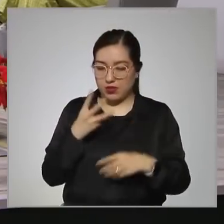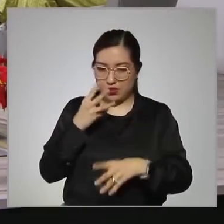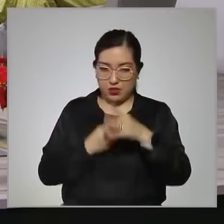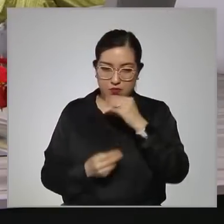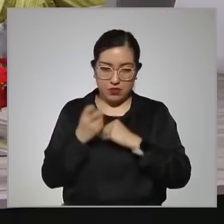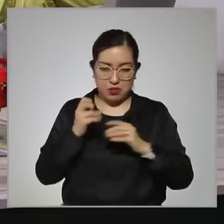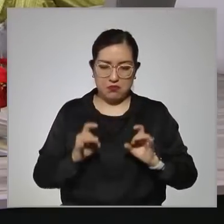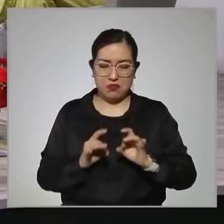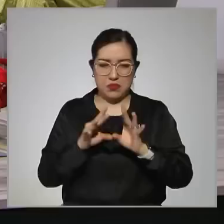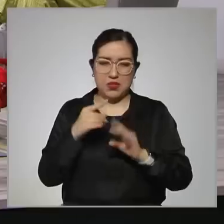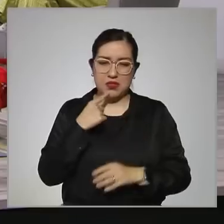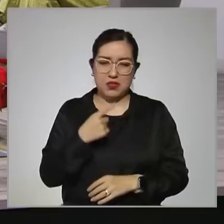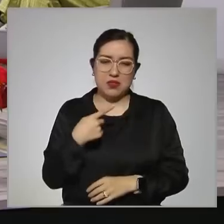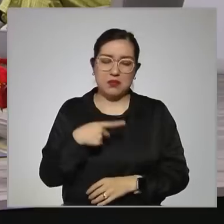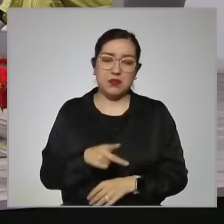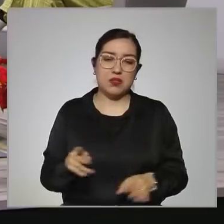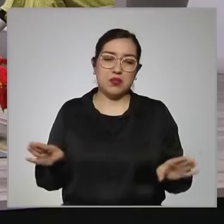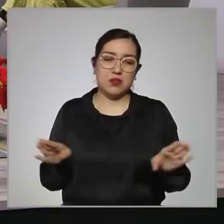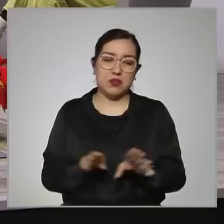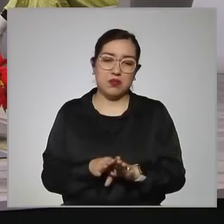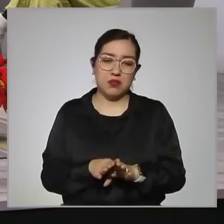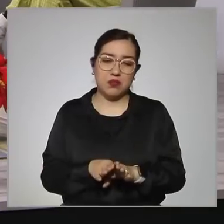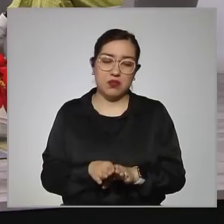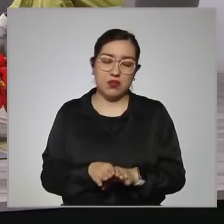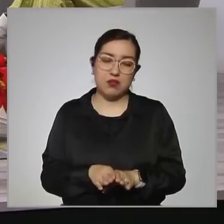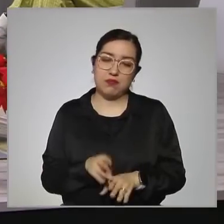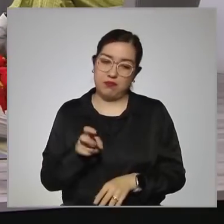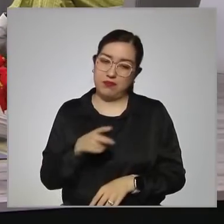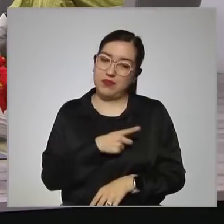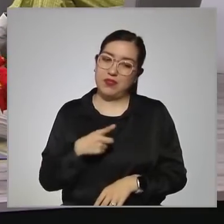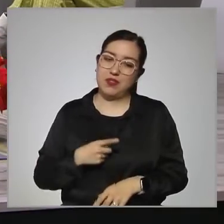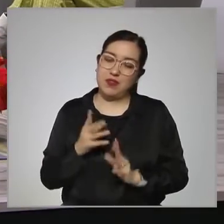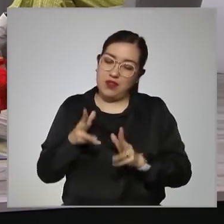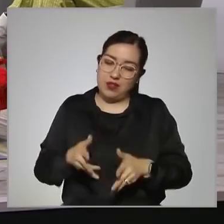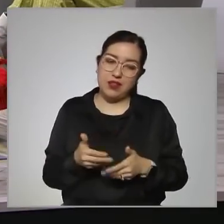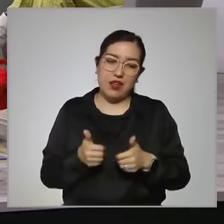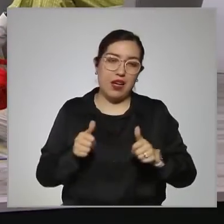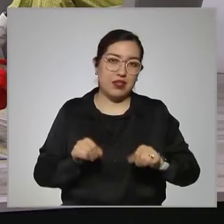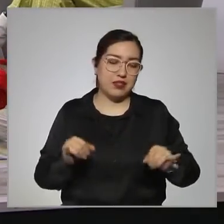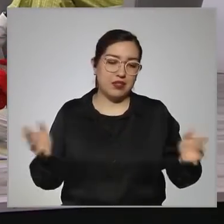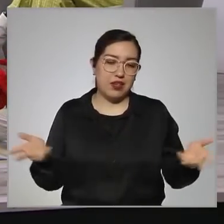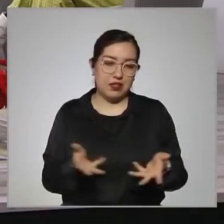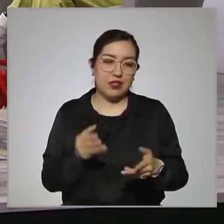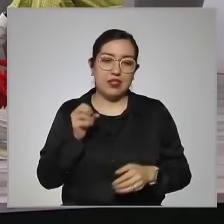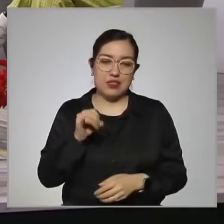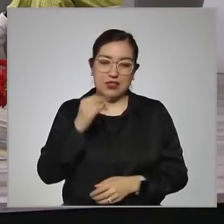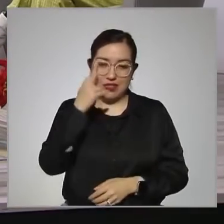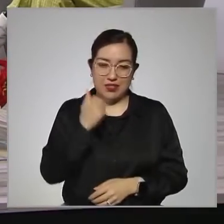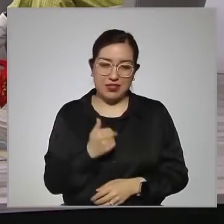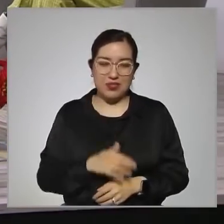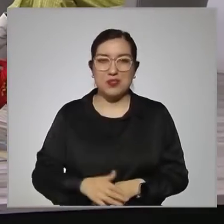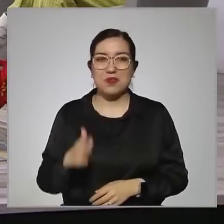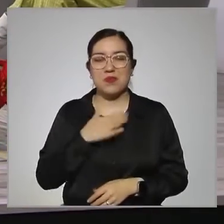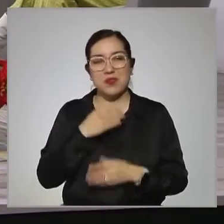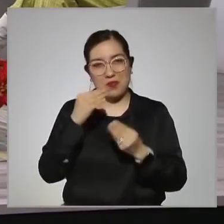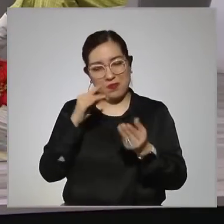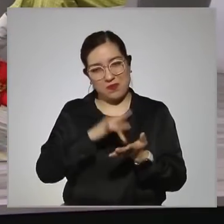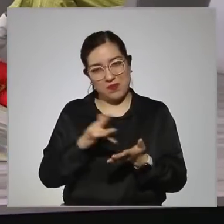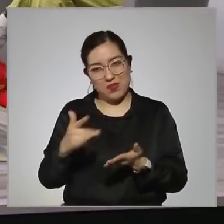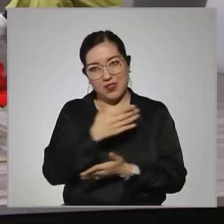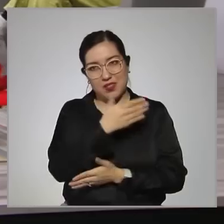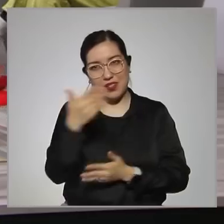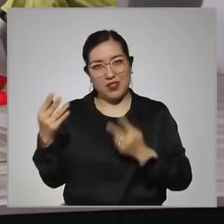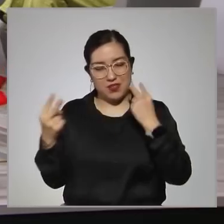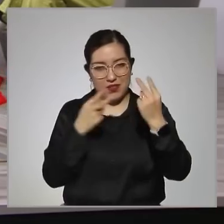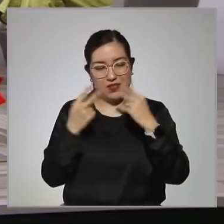Que es. de repente dice uno, pero es que, ¿por qué hice esto? Porque había que hacerlo. Pues sí. Ya. Bueno, pues muchas gracias, de verdad.